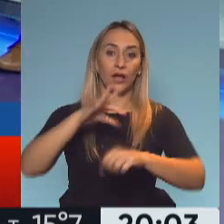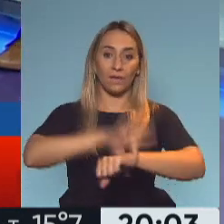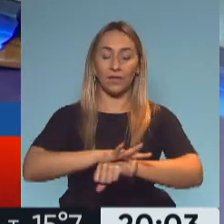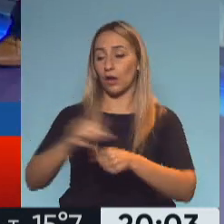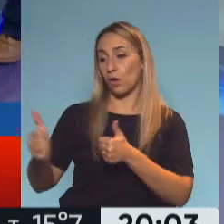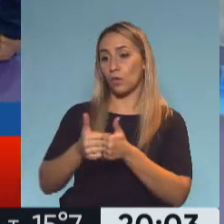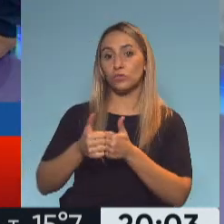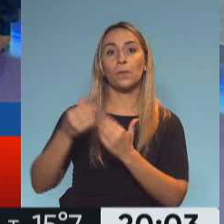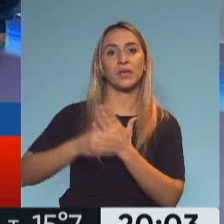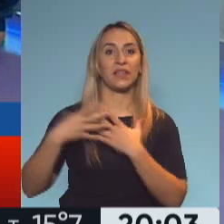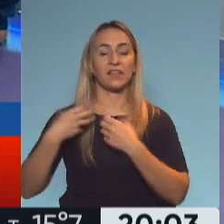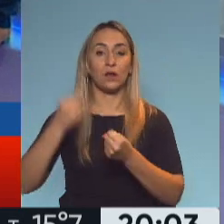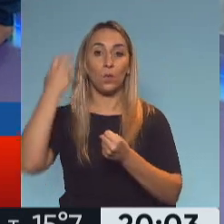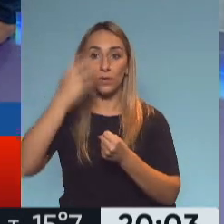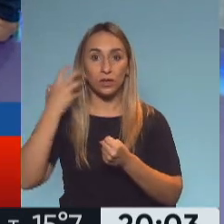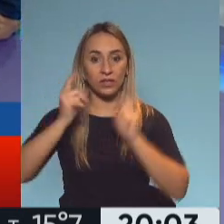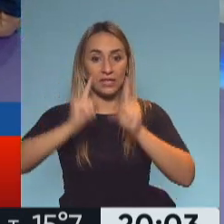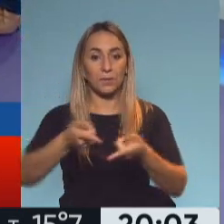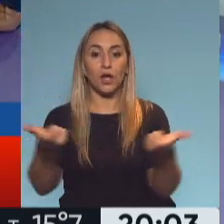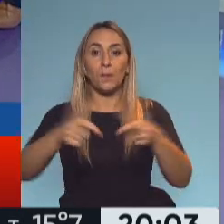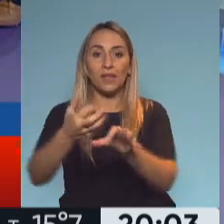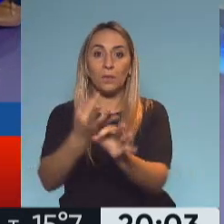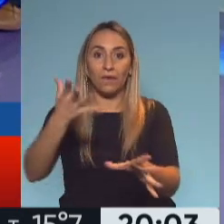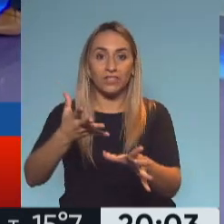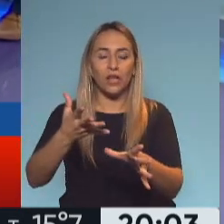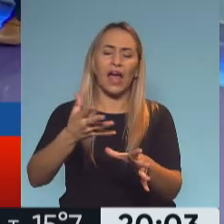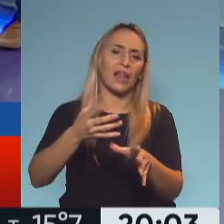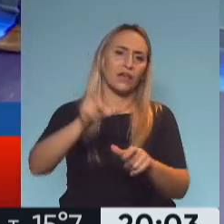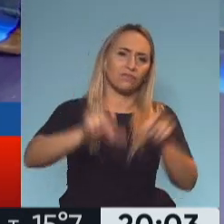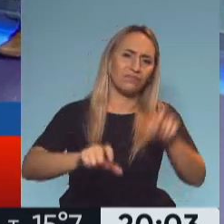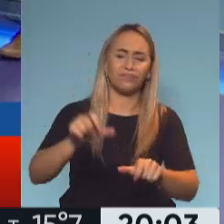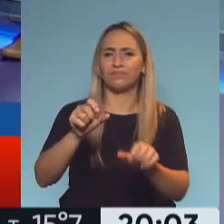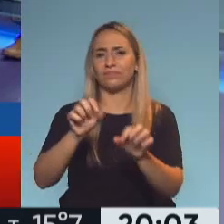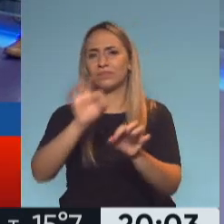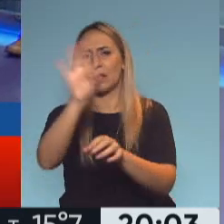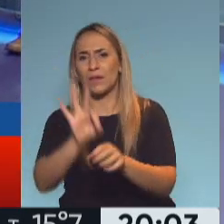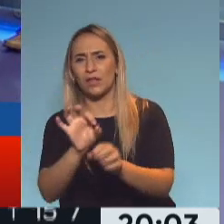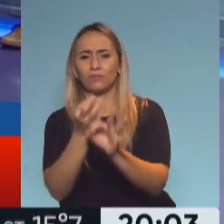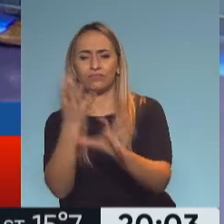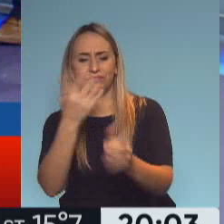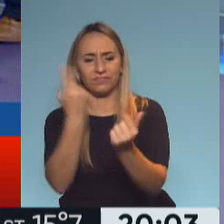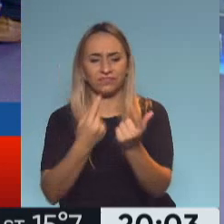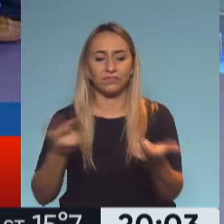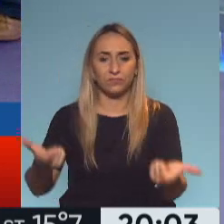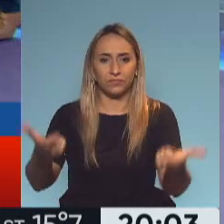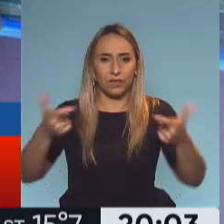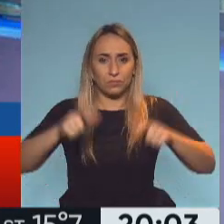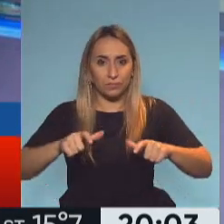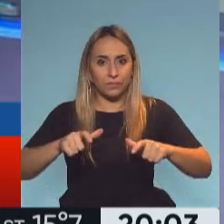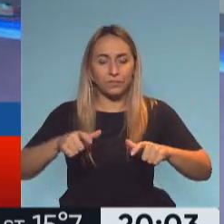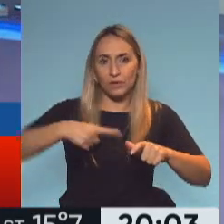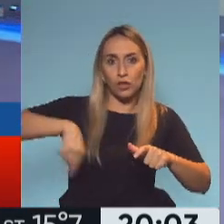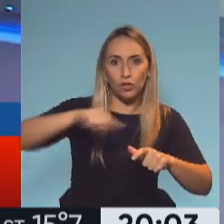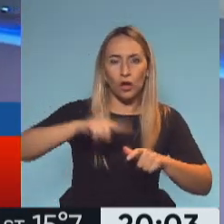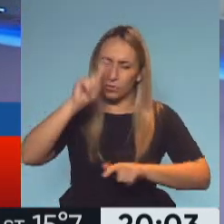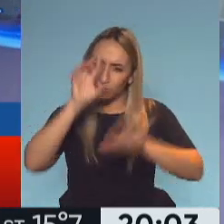de Salud Carla Bisotti con el comité de expertos, infectólogos, epidemiólogos, también expertos en salud mental. Y atención, porque